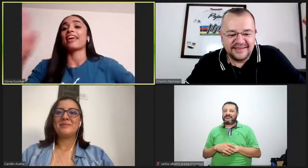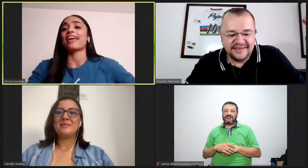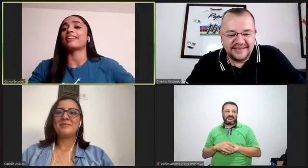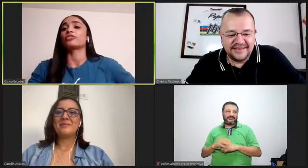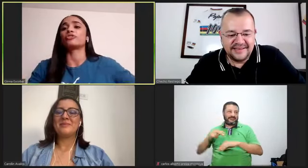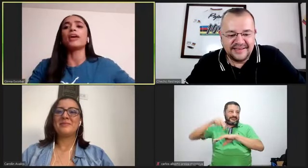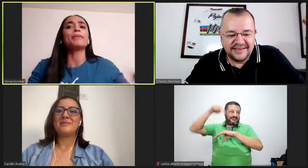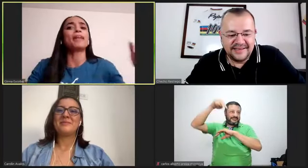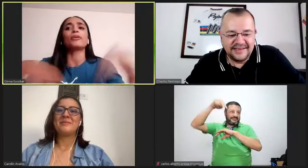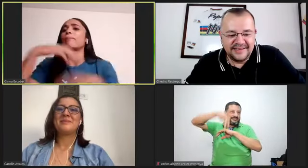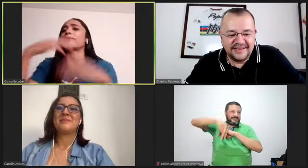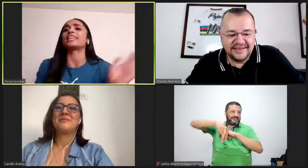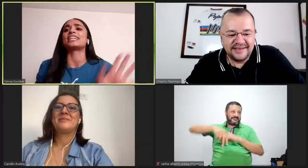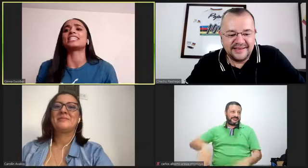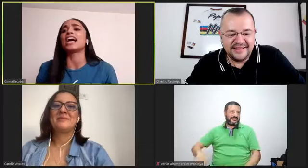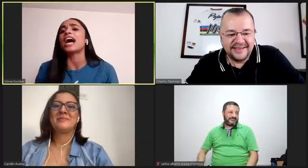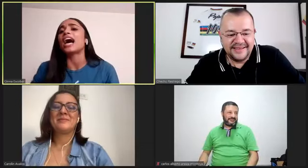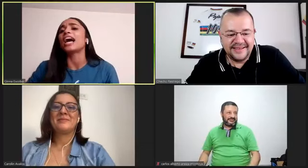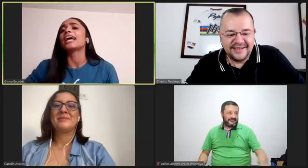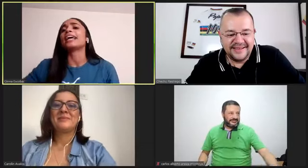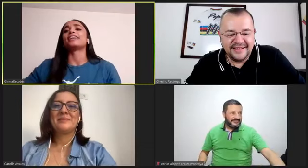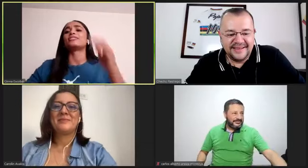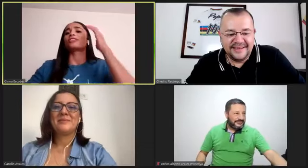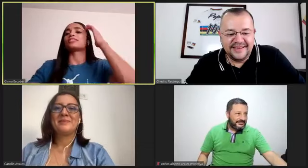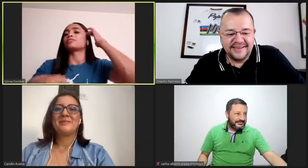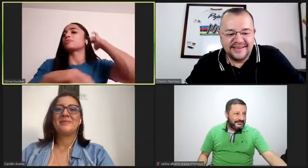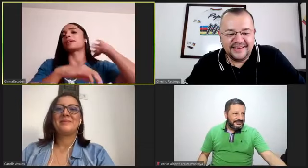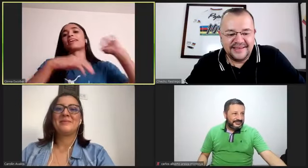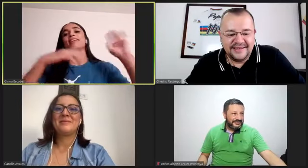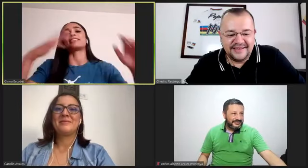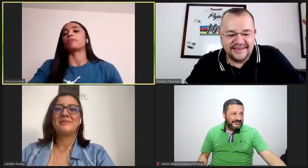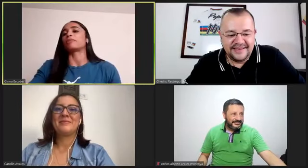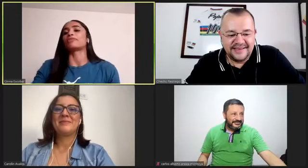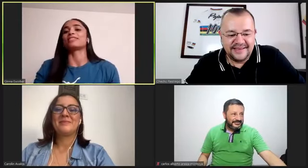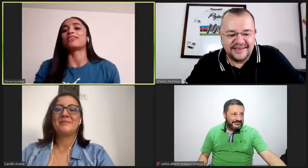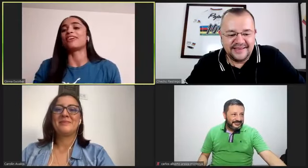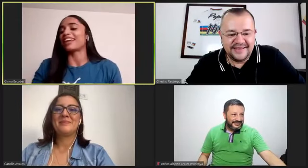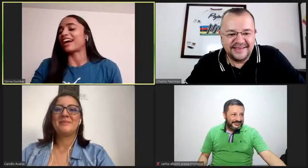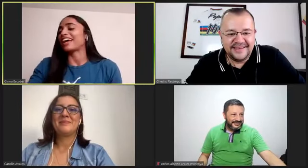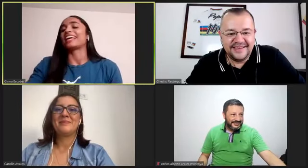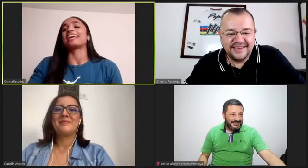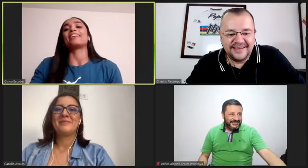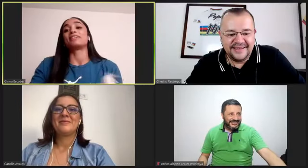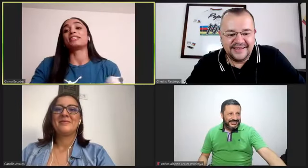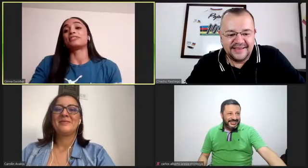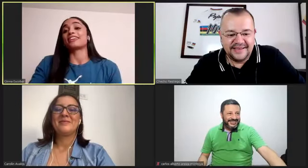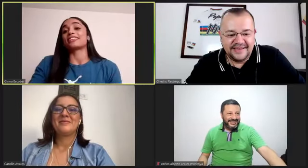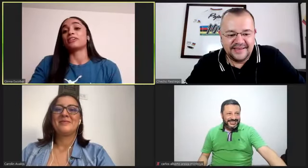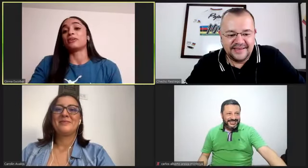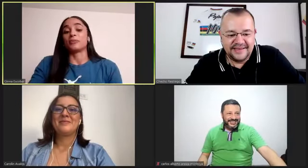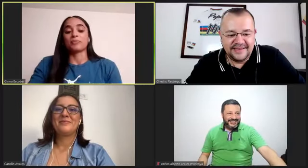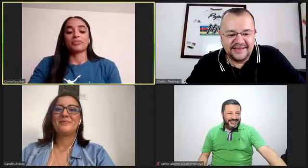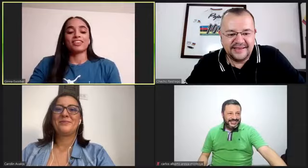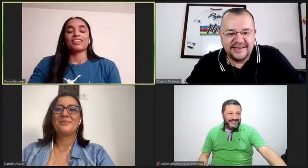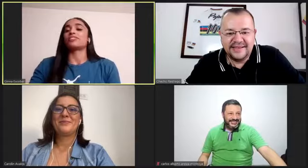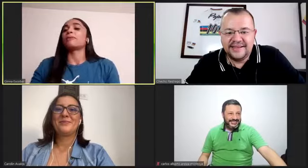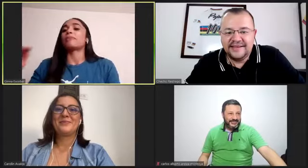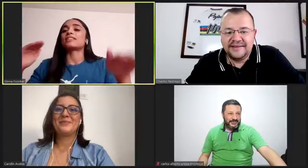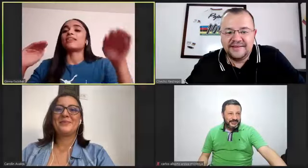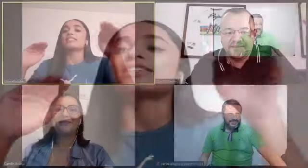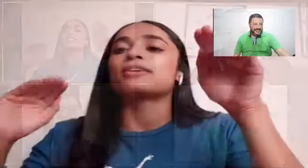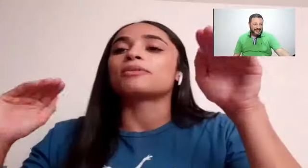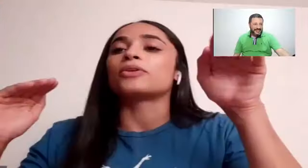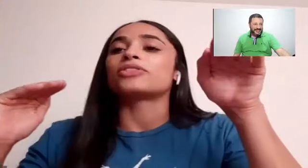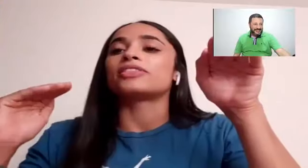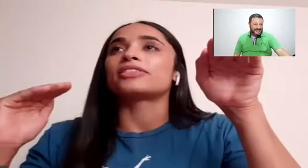enseñarle a él. Entonces yo, ay, mira lo que aprendí allá. Y yo así súper tipo profesora, y él es mayor que yo. Entonces me